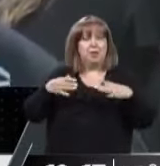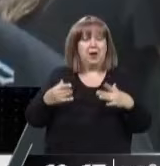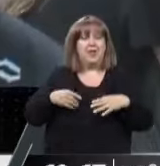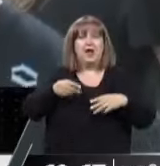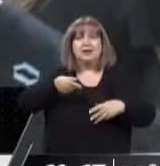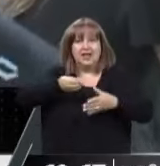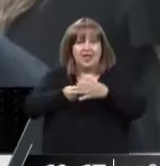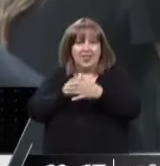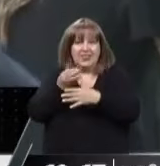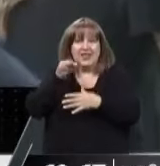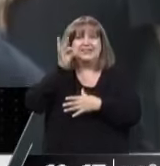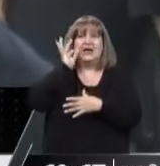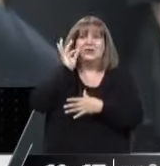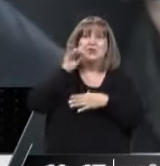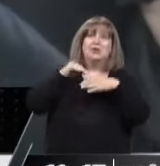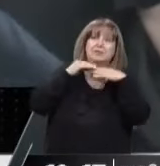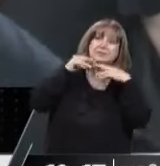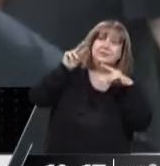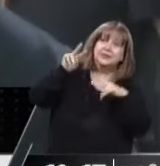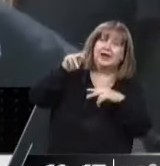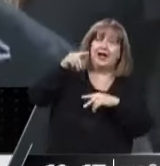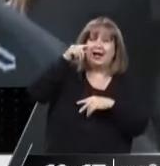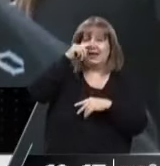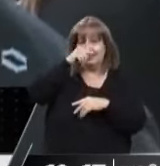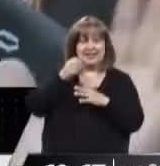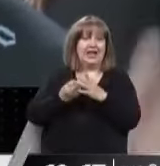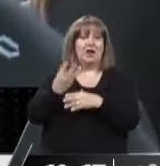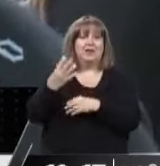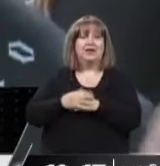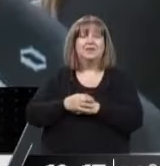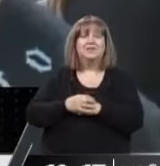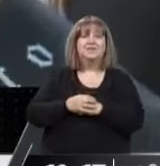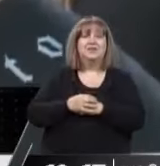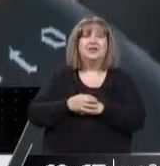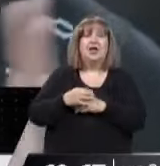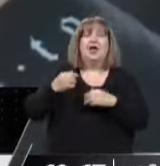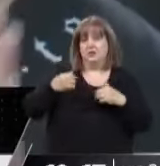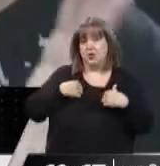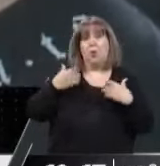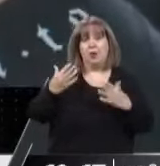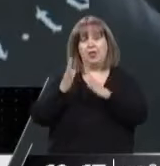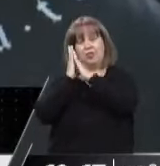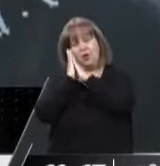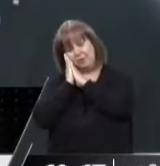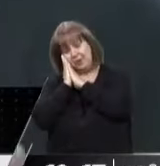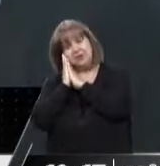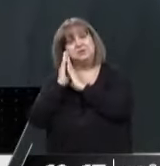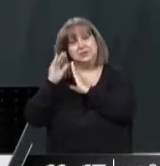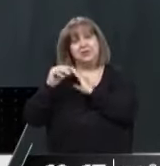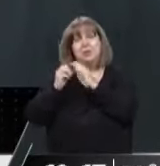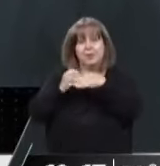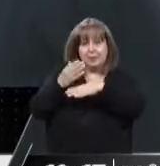posibilidad. Es una posibilidad de pasar de largo. Yo, bueno, casualmente, ese día puedo dormir por las noches y pensaba levantarme temprano, pero